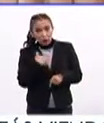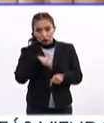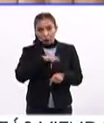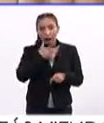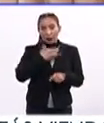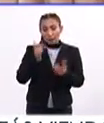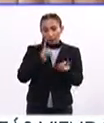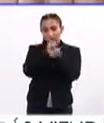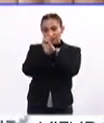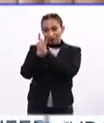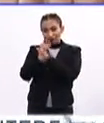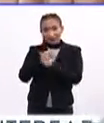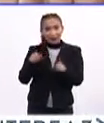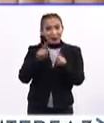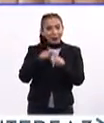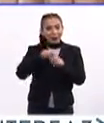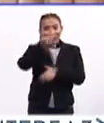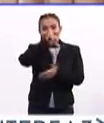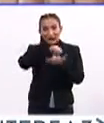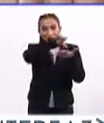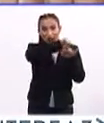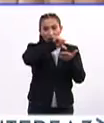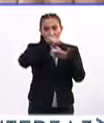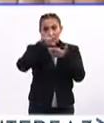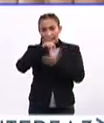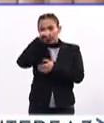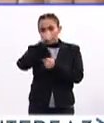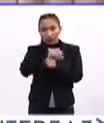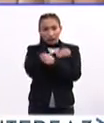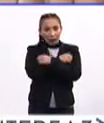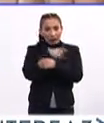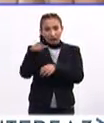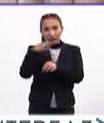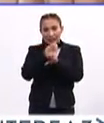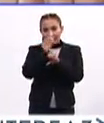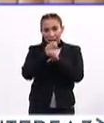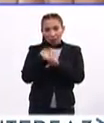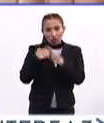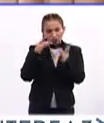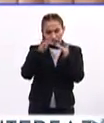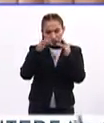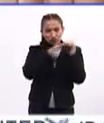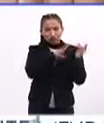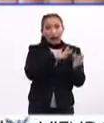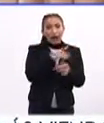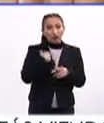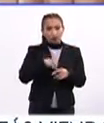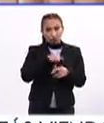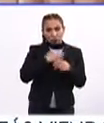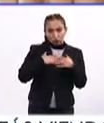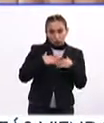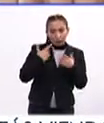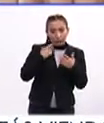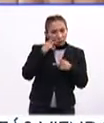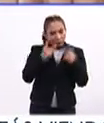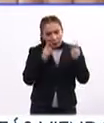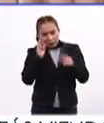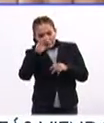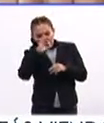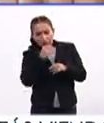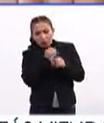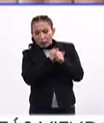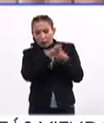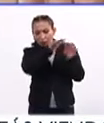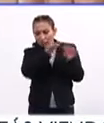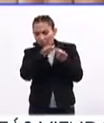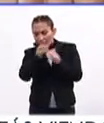tenemos acercamiento con varios centros educativos, con las secretarías de educación estatales y precisamente pues va bajando la